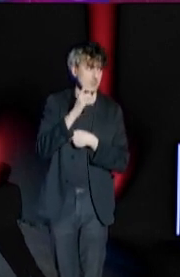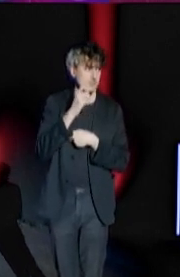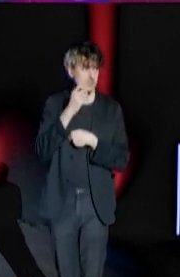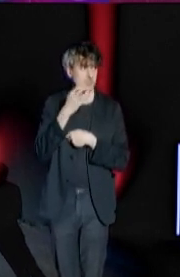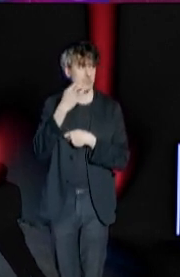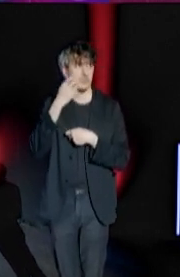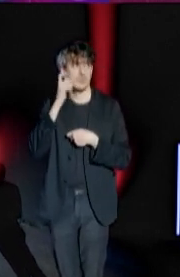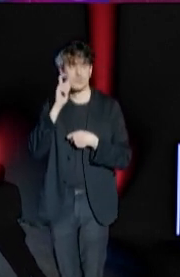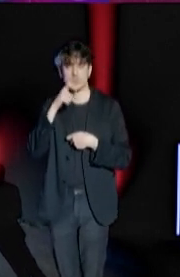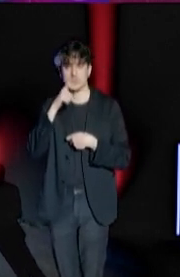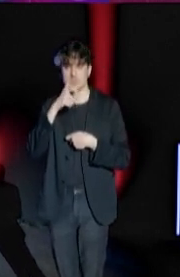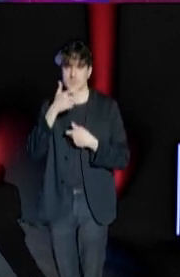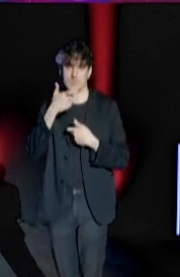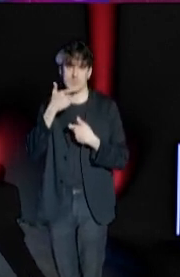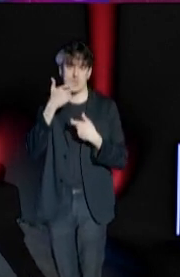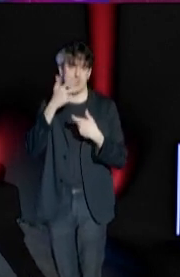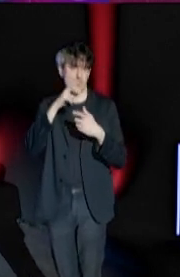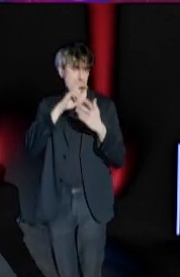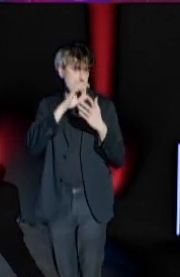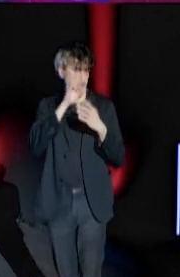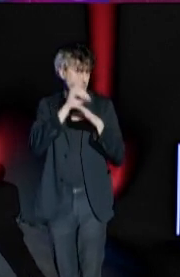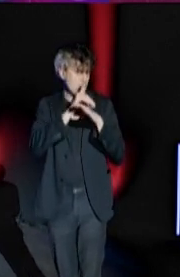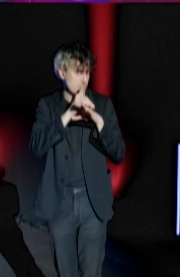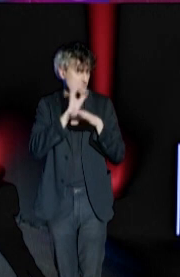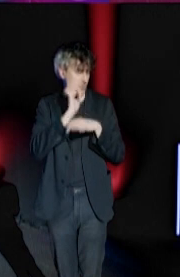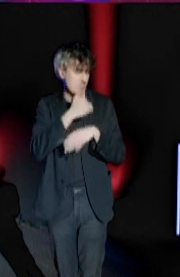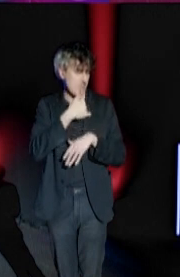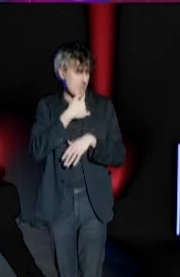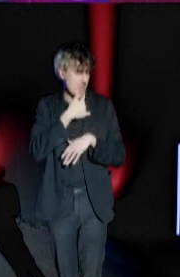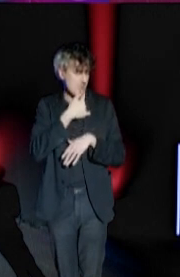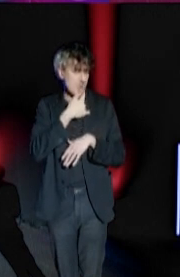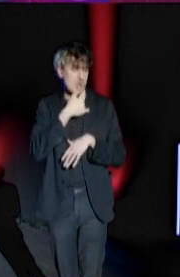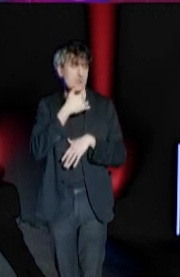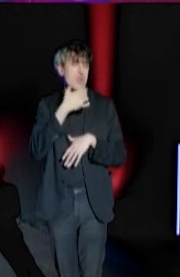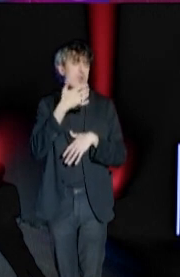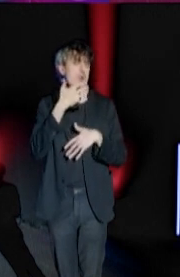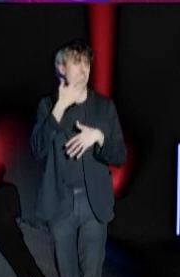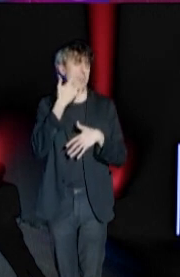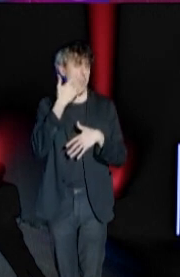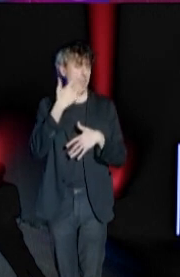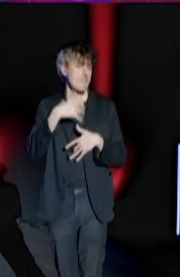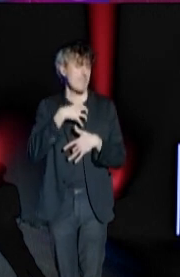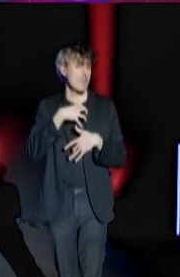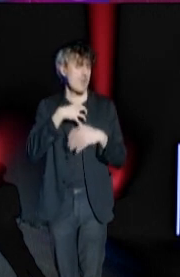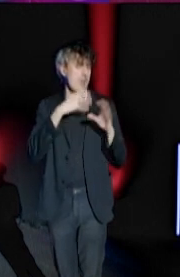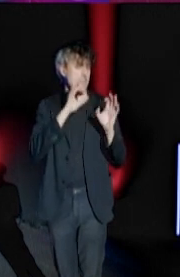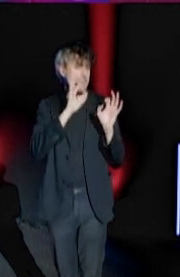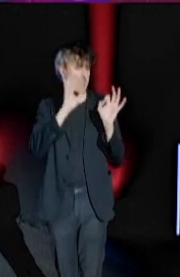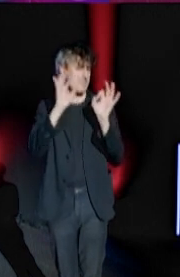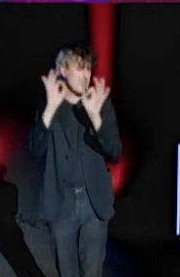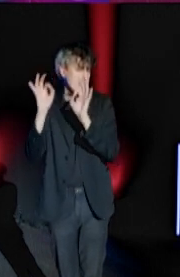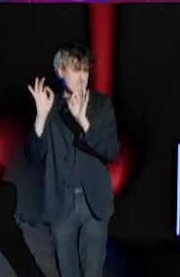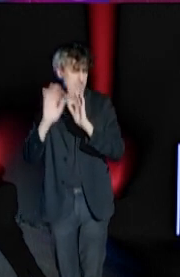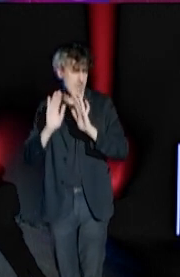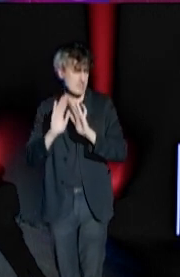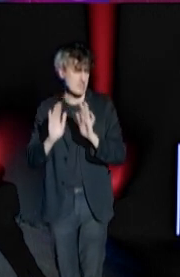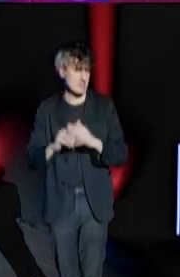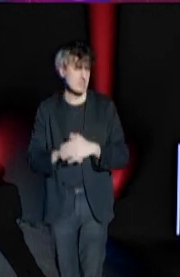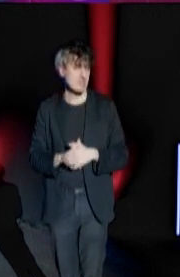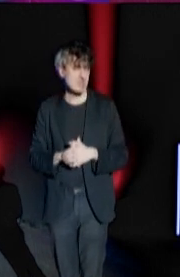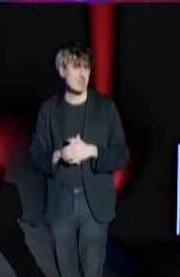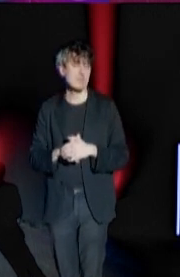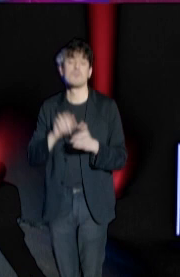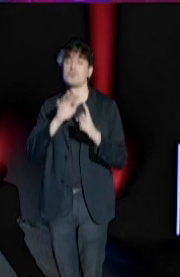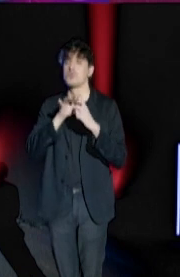eficiencia es bestial esos datos de nuevo anonimizados solo estamos mirando las funciones específicas de ese rol y son